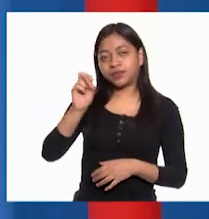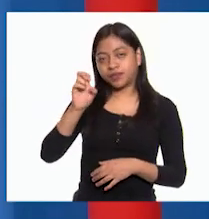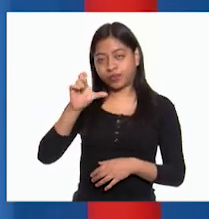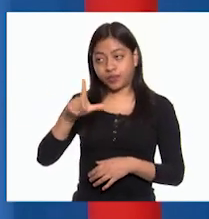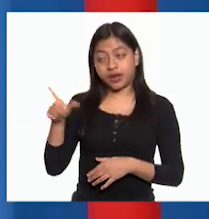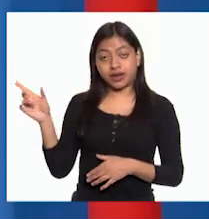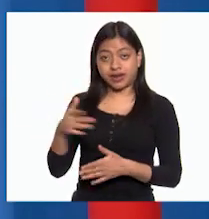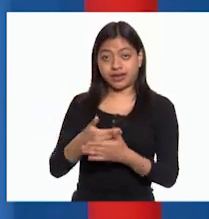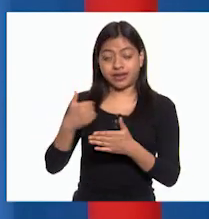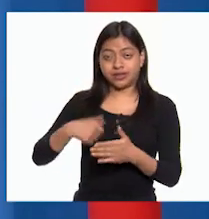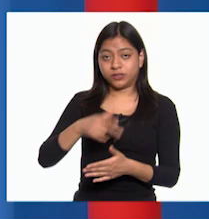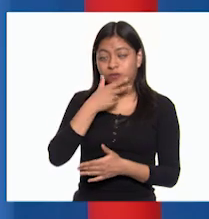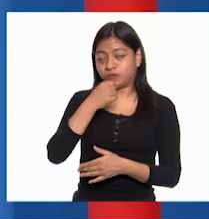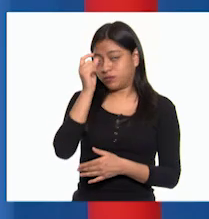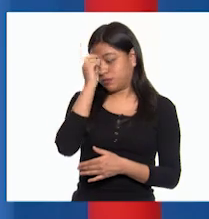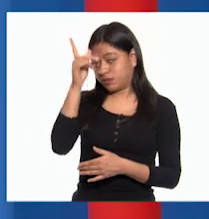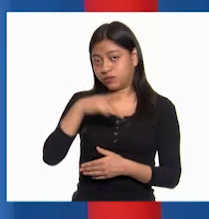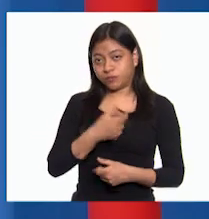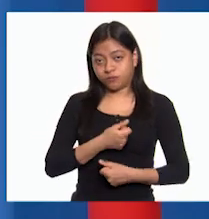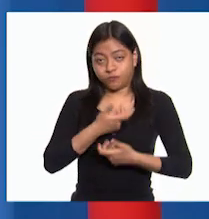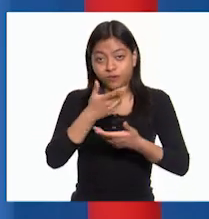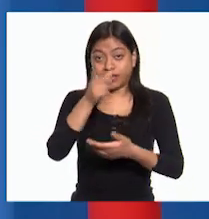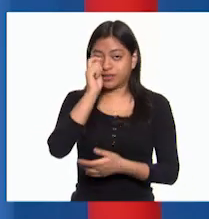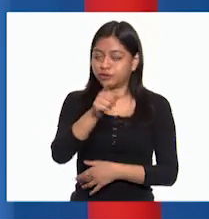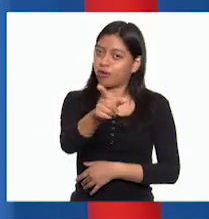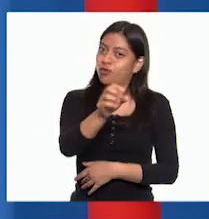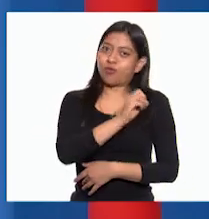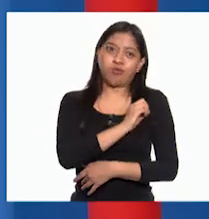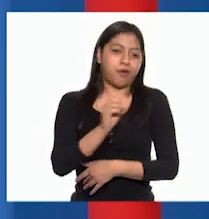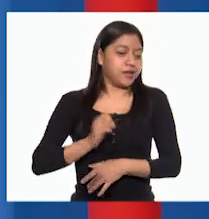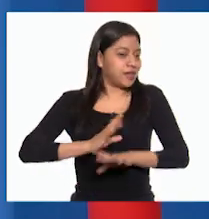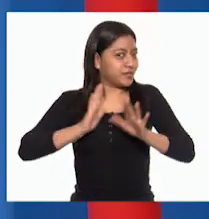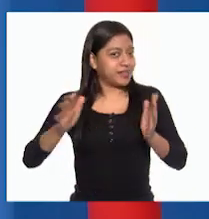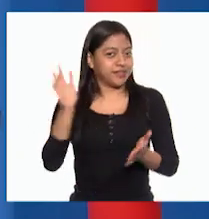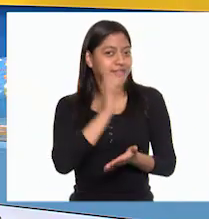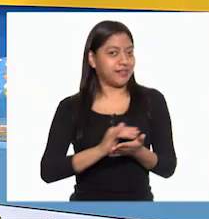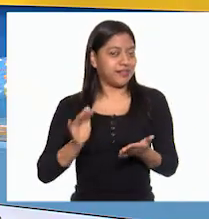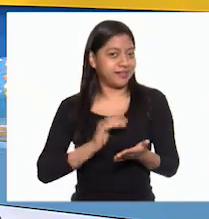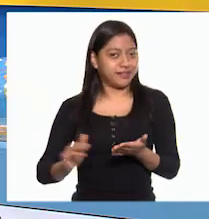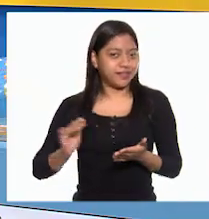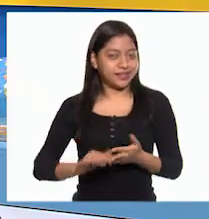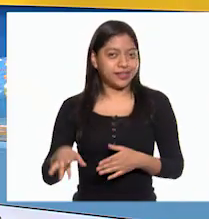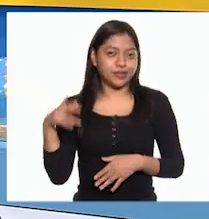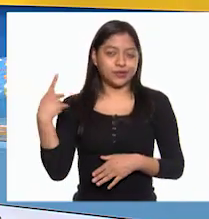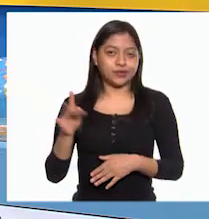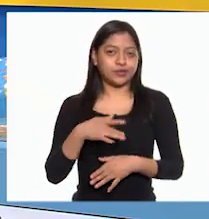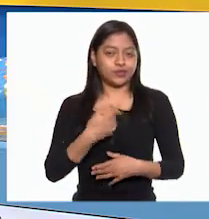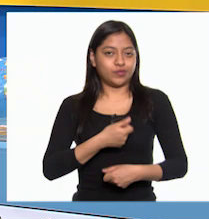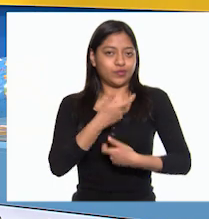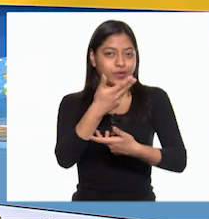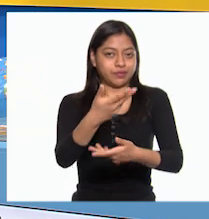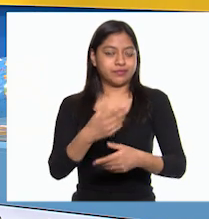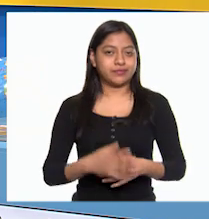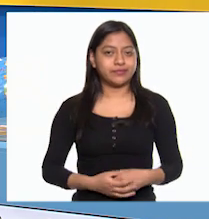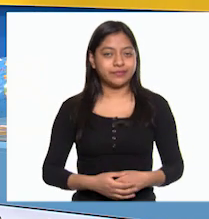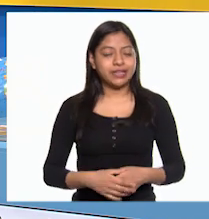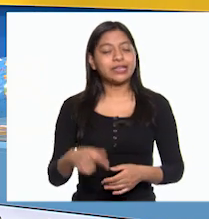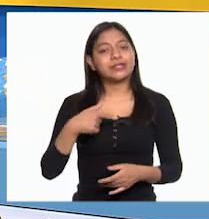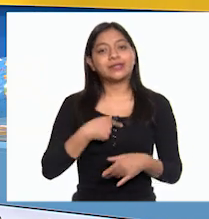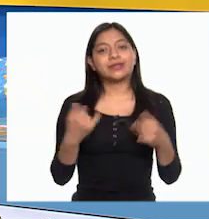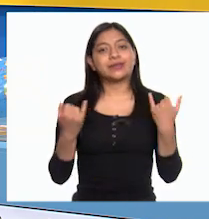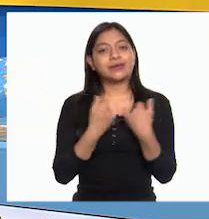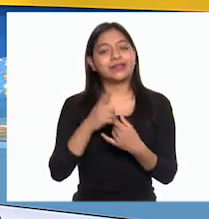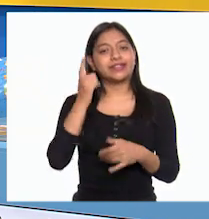hoy constituyen invitaciones obligatorias a la lectura de su poesía. Sí, María, yo también voy a buscar y a leer